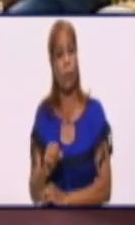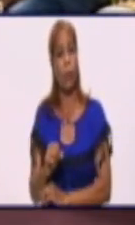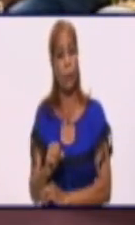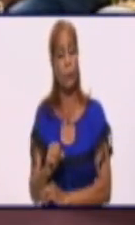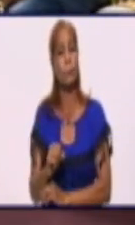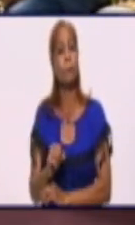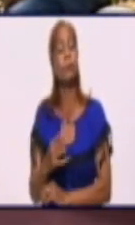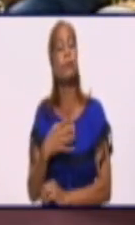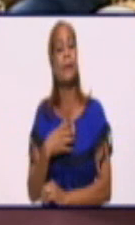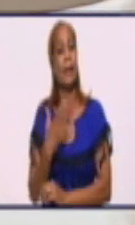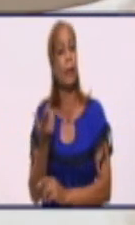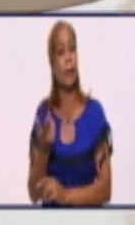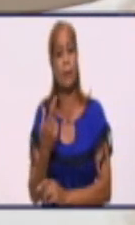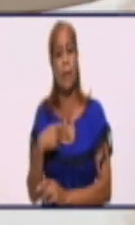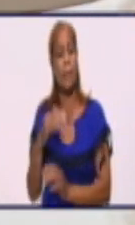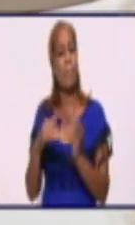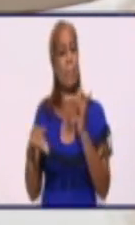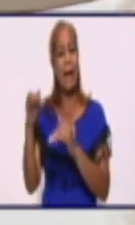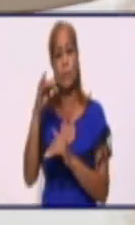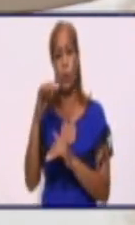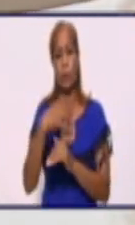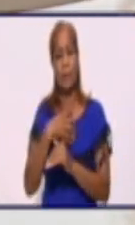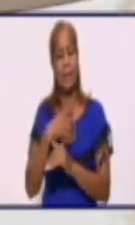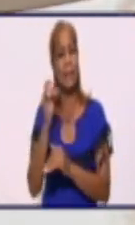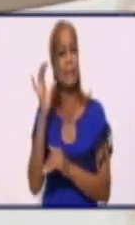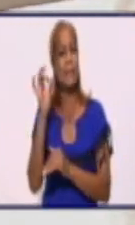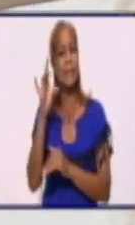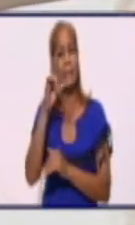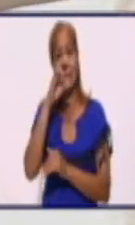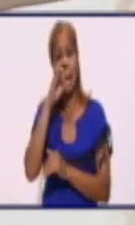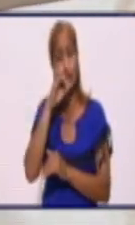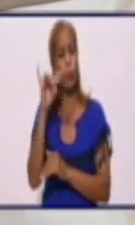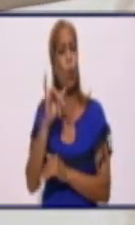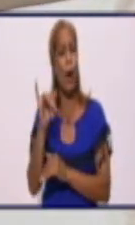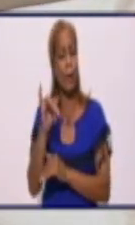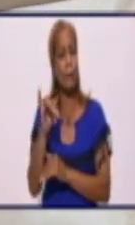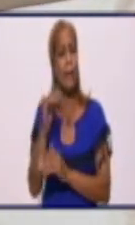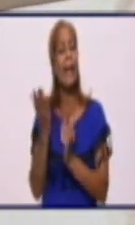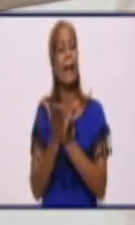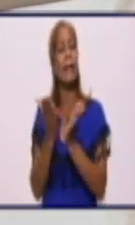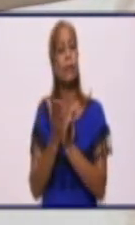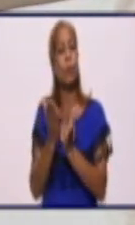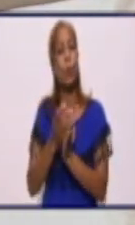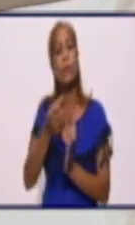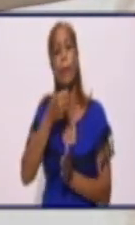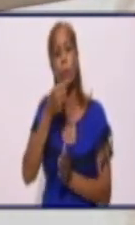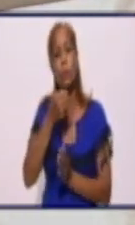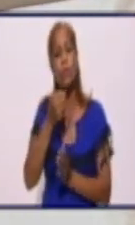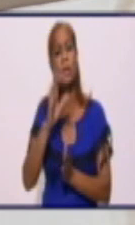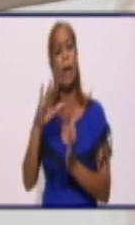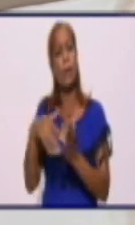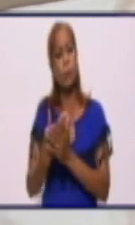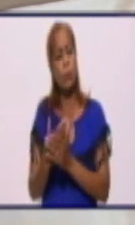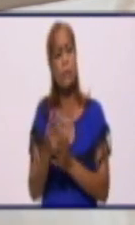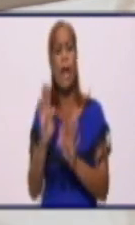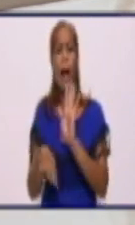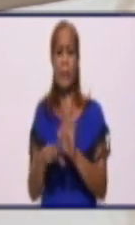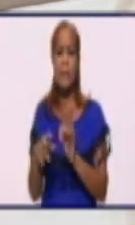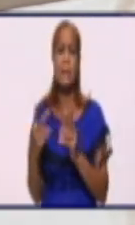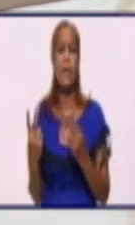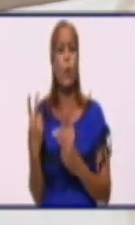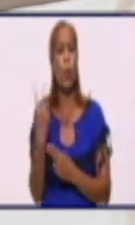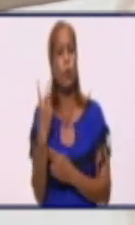José Ariel. El mayor tiene ya casi 15 años y está en música. Y los dos han hecho un buen complemento en dúo, en edición, en